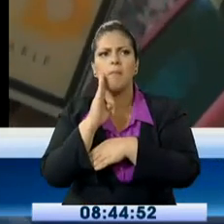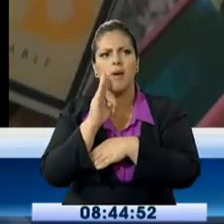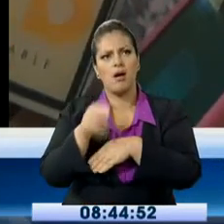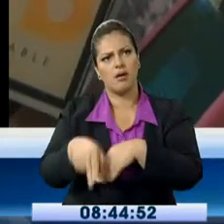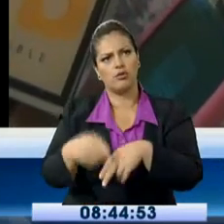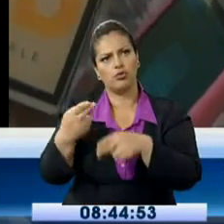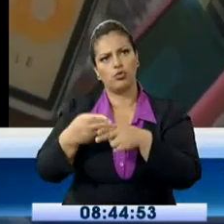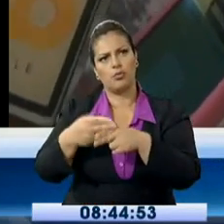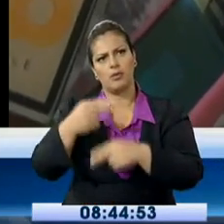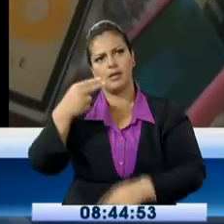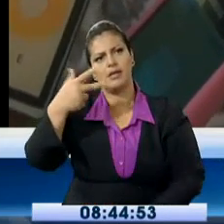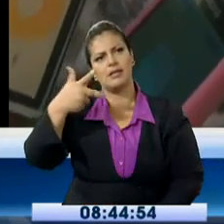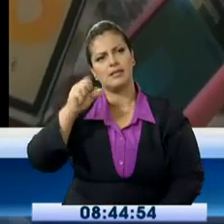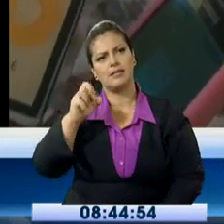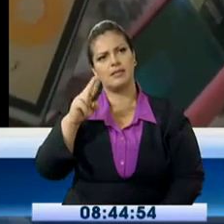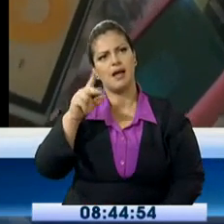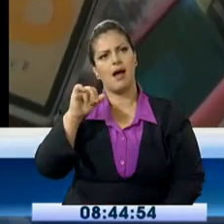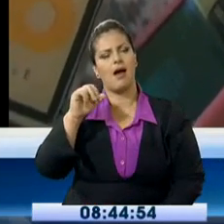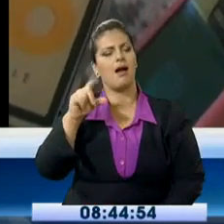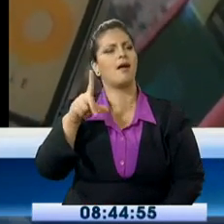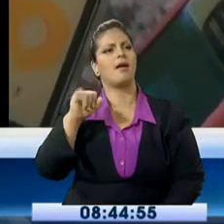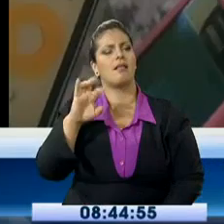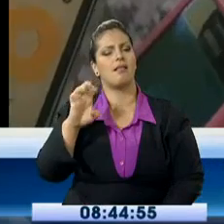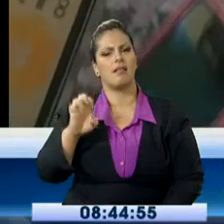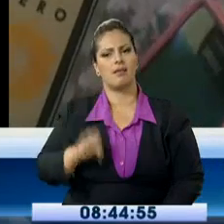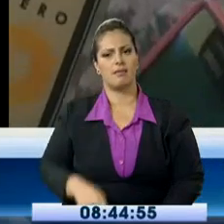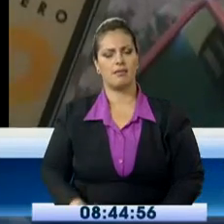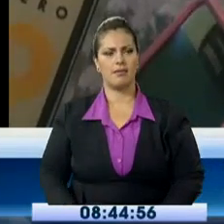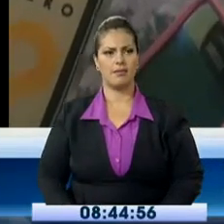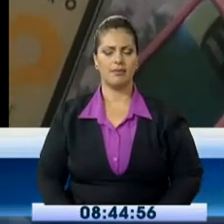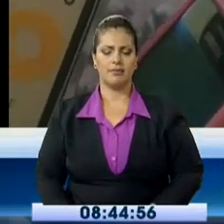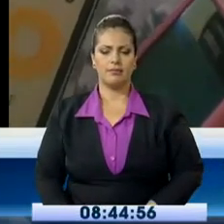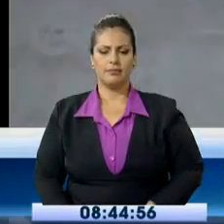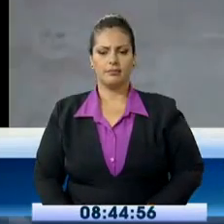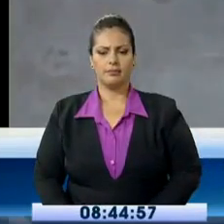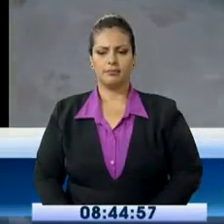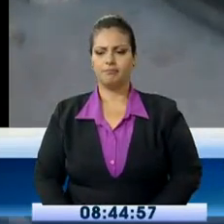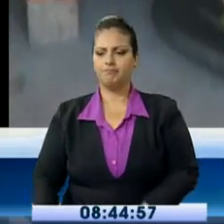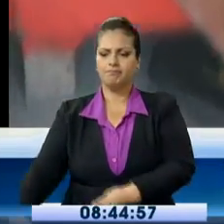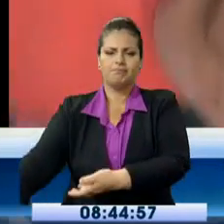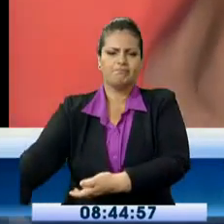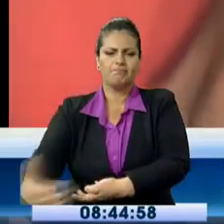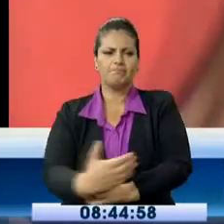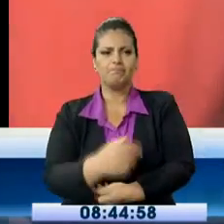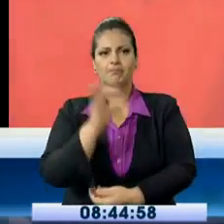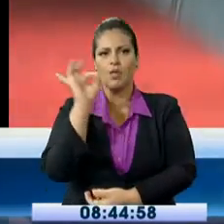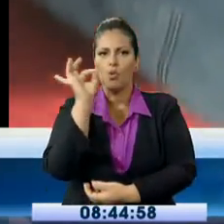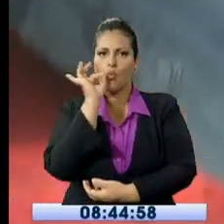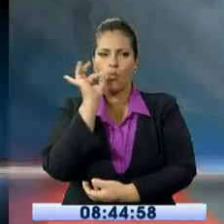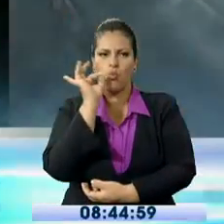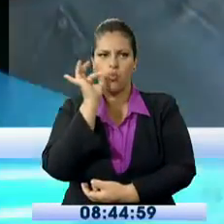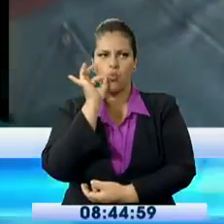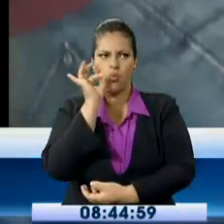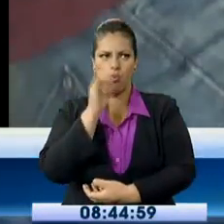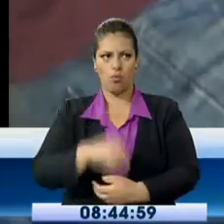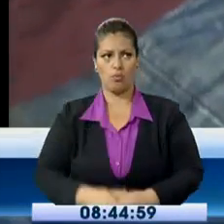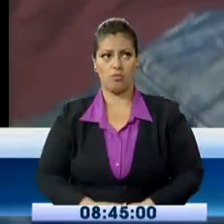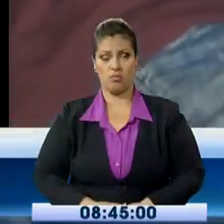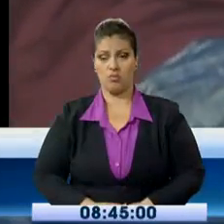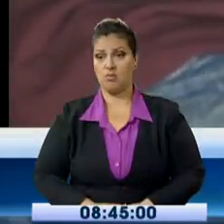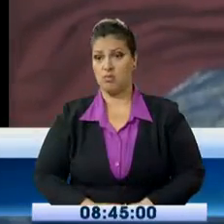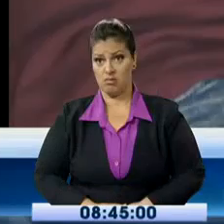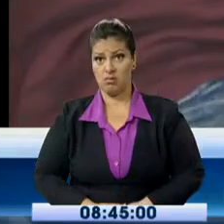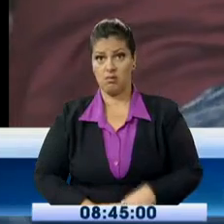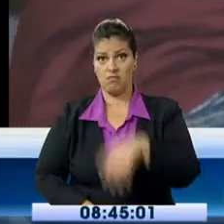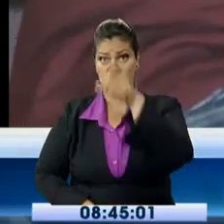dos paquetes y una funda de sustancia sujeta a fiscalización, presumiblemente marihuana. Una persona que se encontraba en el interior de la vivienda fue